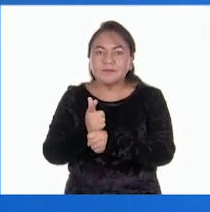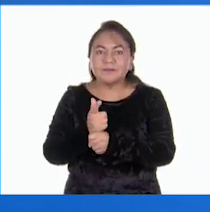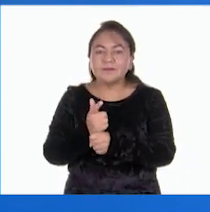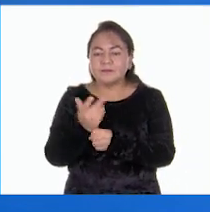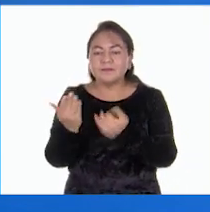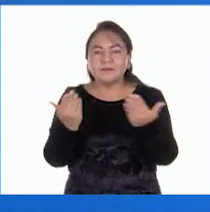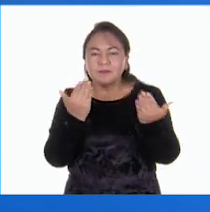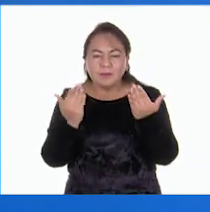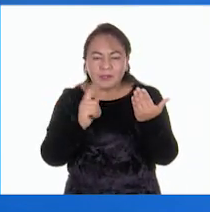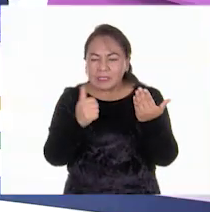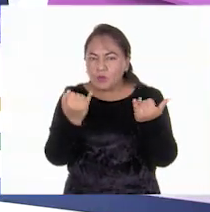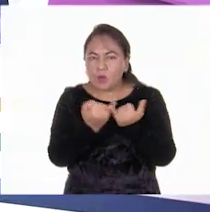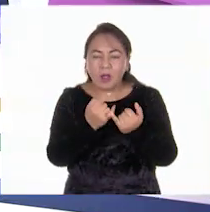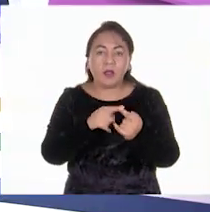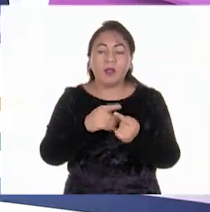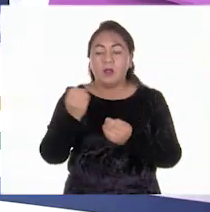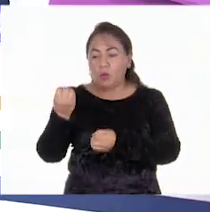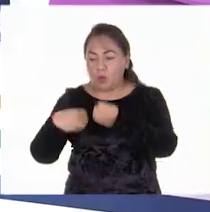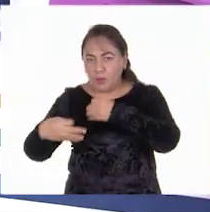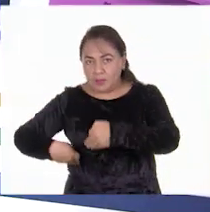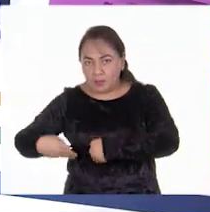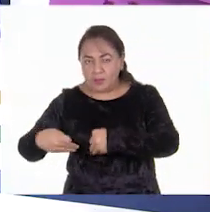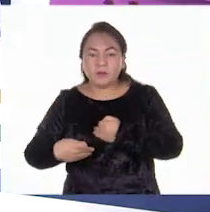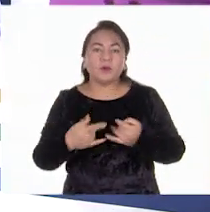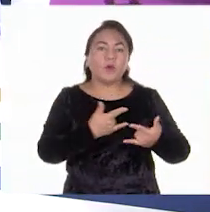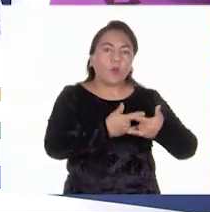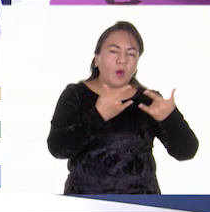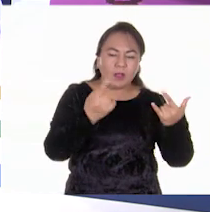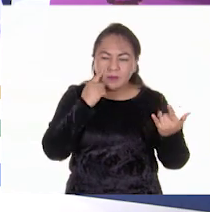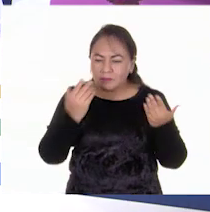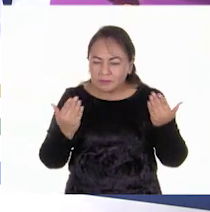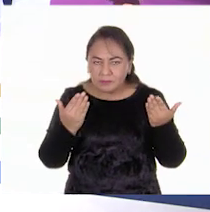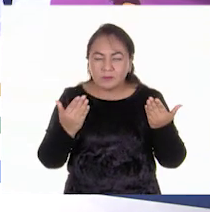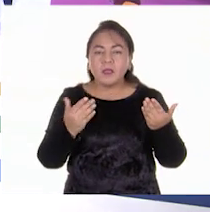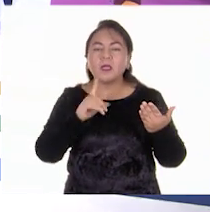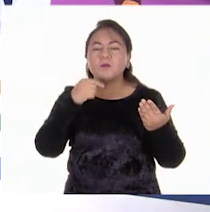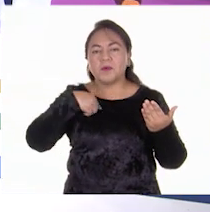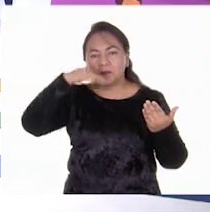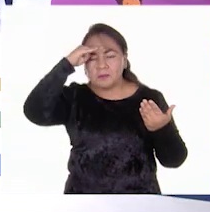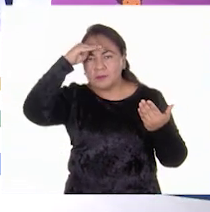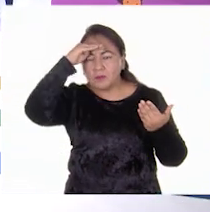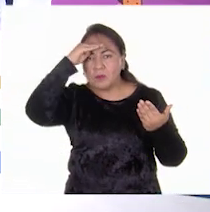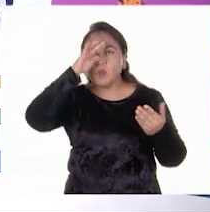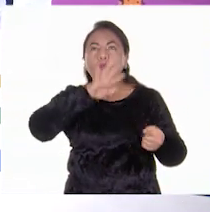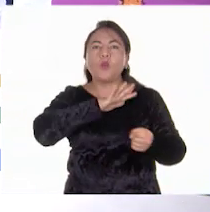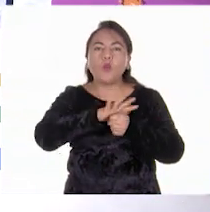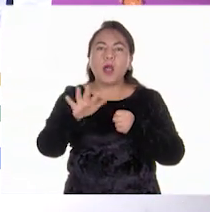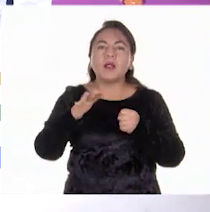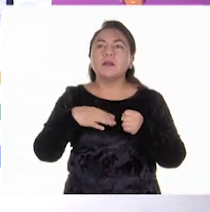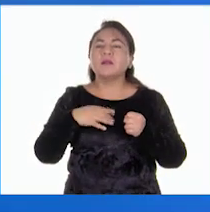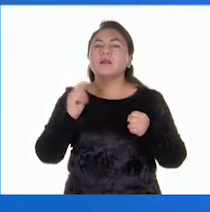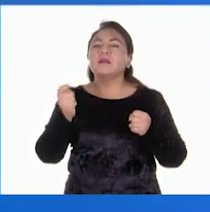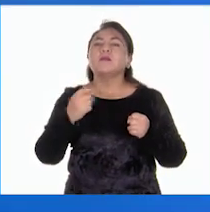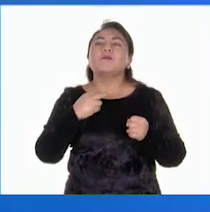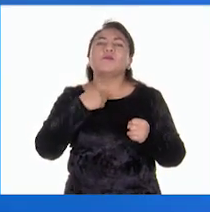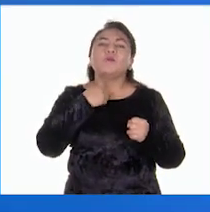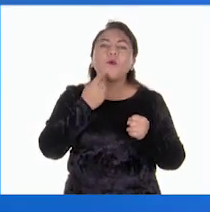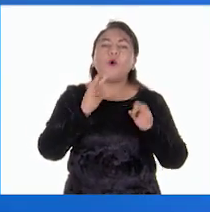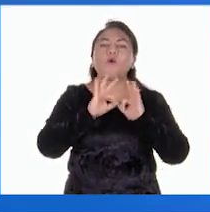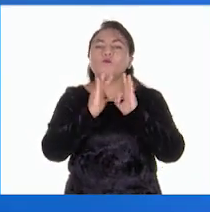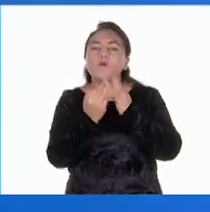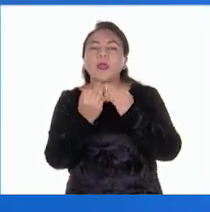principales particularidades de una obra de teatro y de un cuento. Y reflexionamos en torno a las semejanzas y